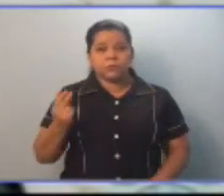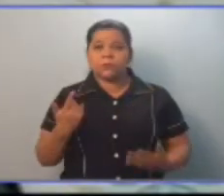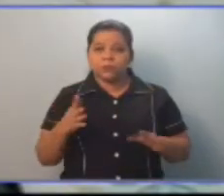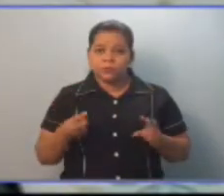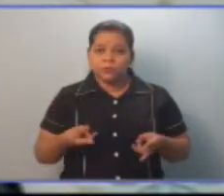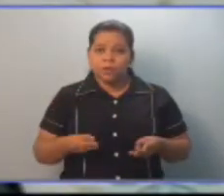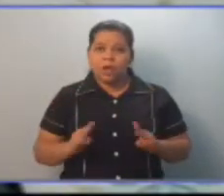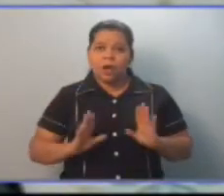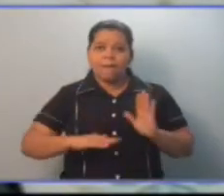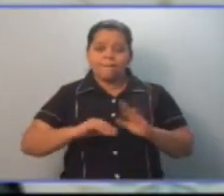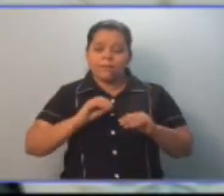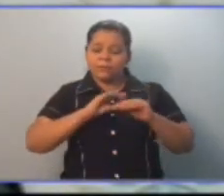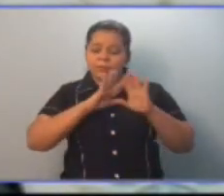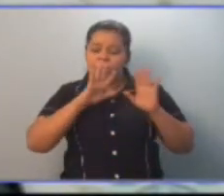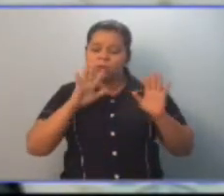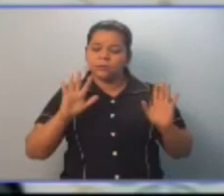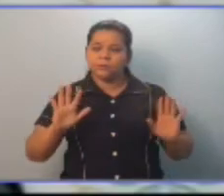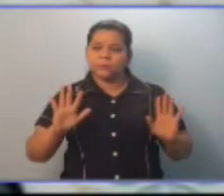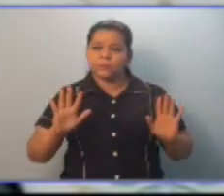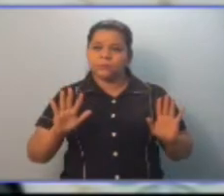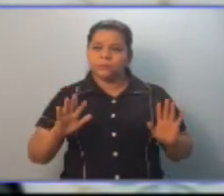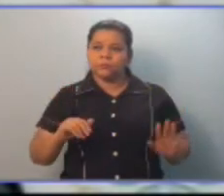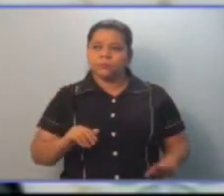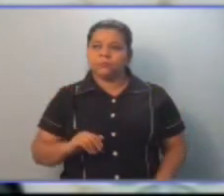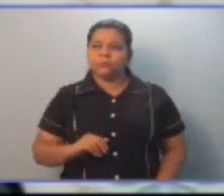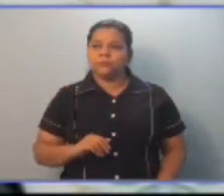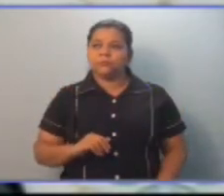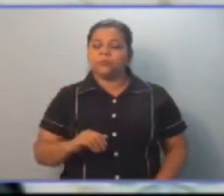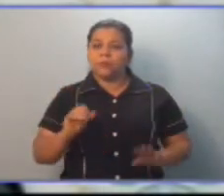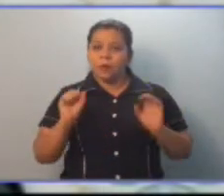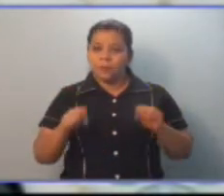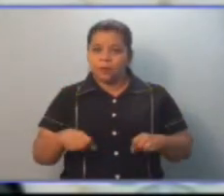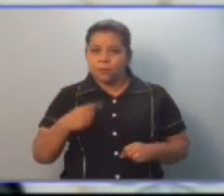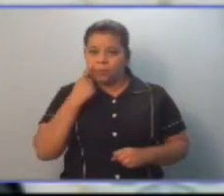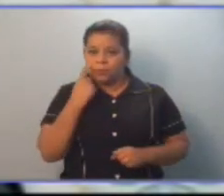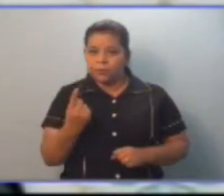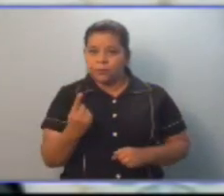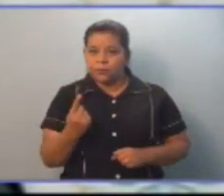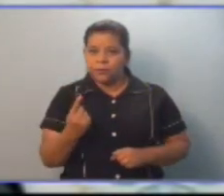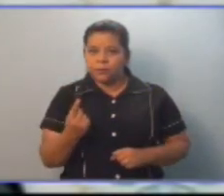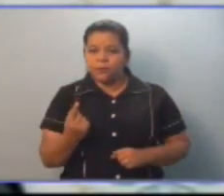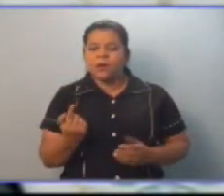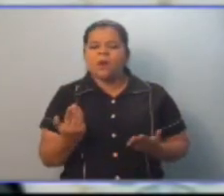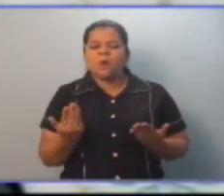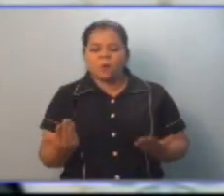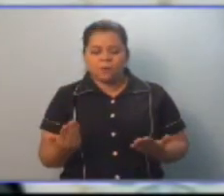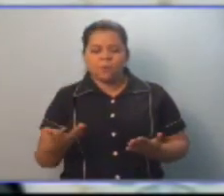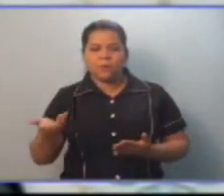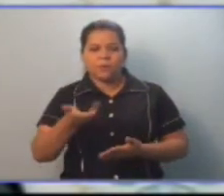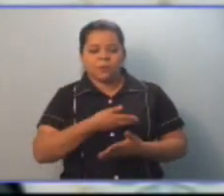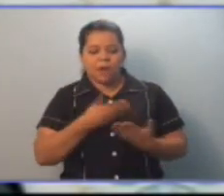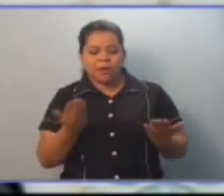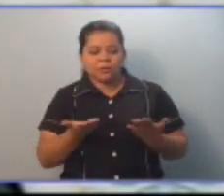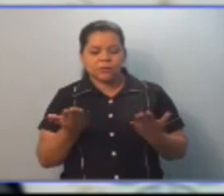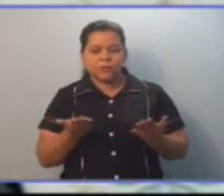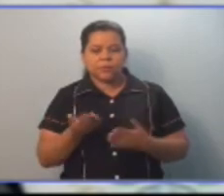mecanismo más transparente de ver cómo se ejerce jurisdicción en el